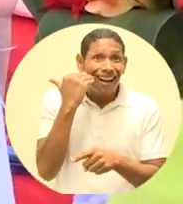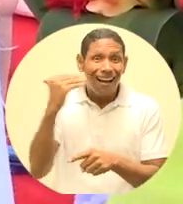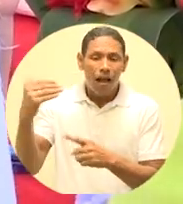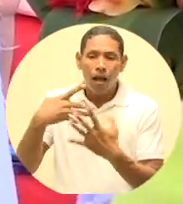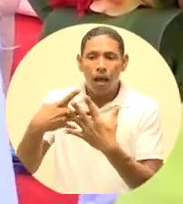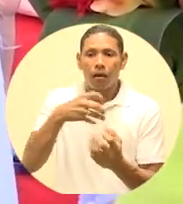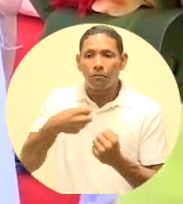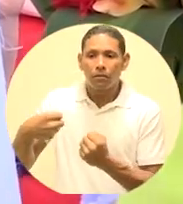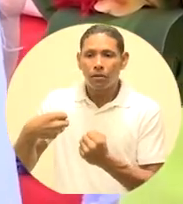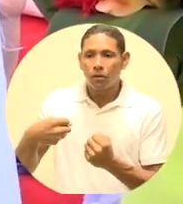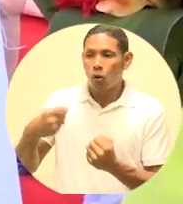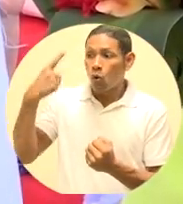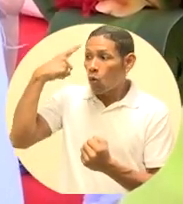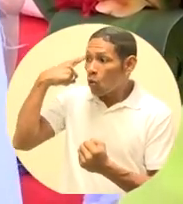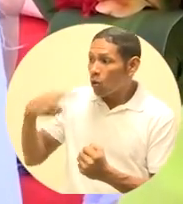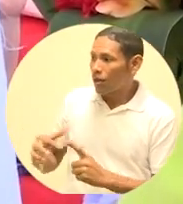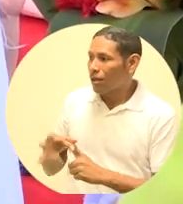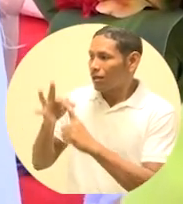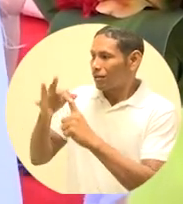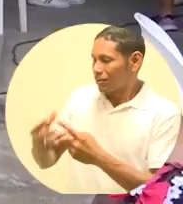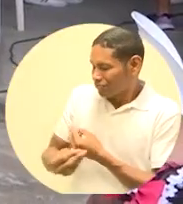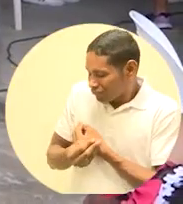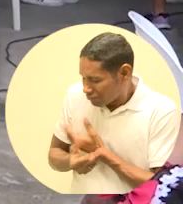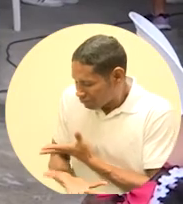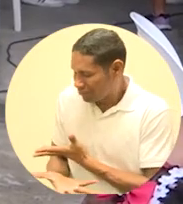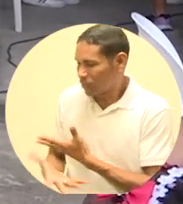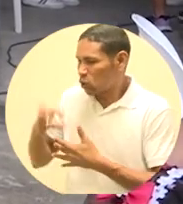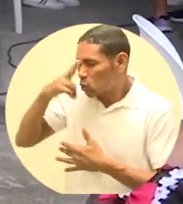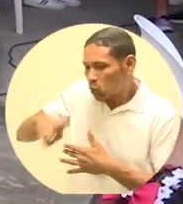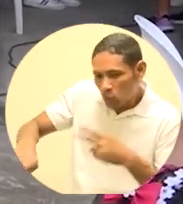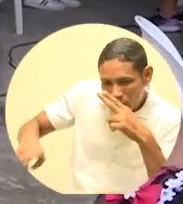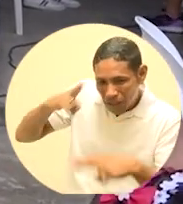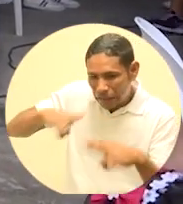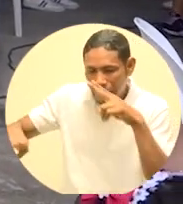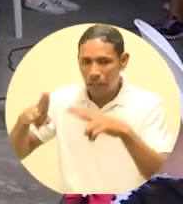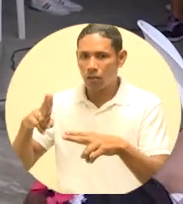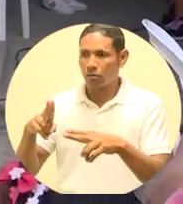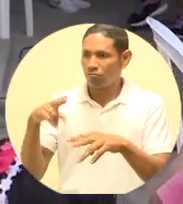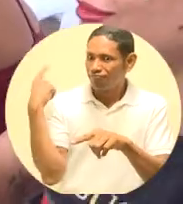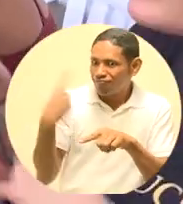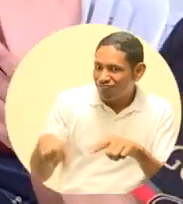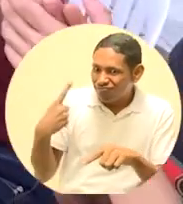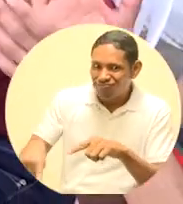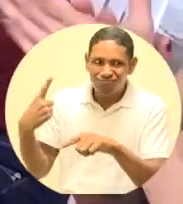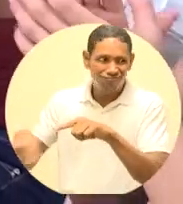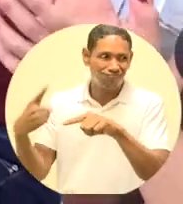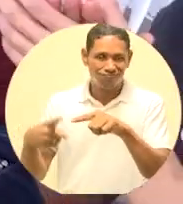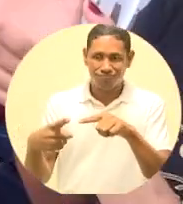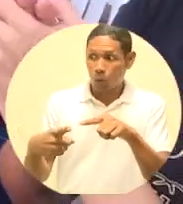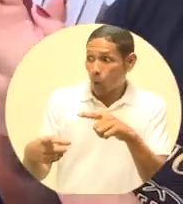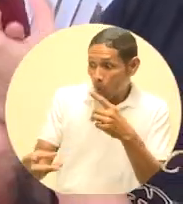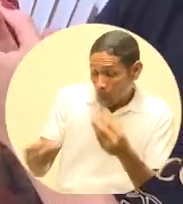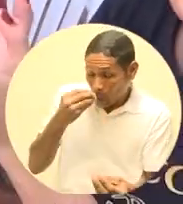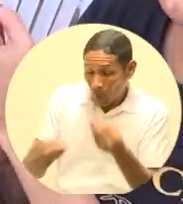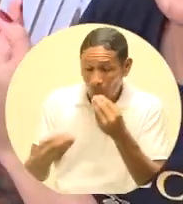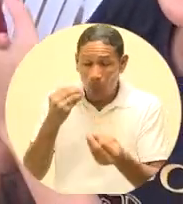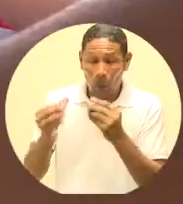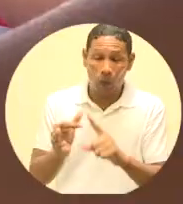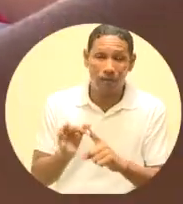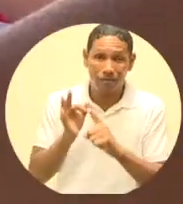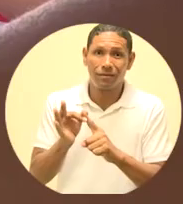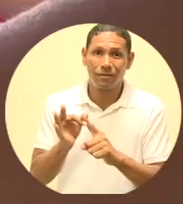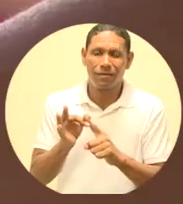que tuvo con todas las mujeres para celebrar el día de hoy, para el Día de los Niños, los detalles, la